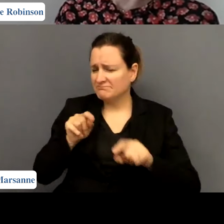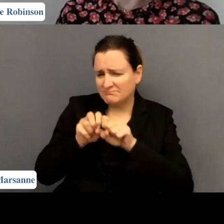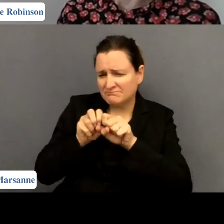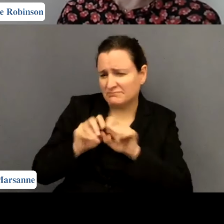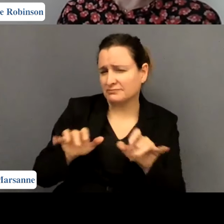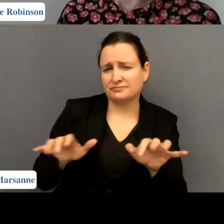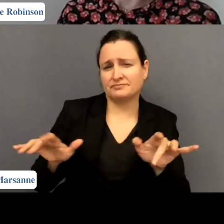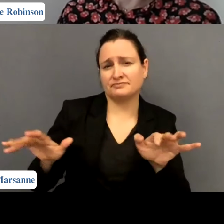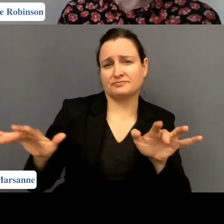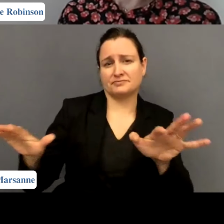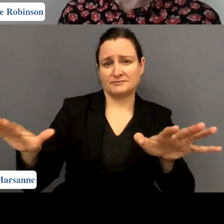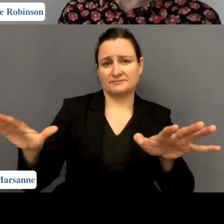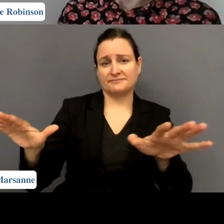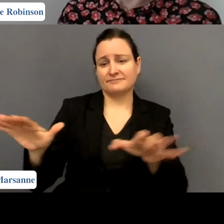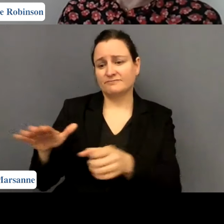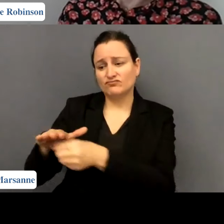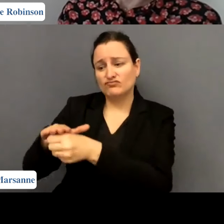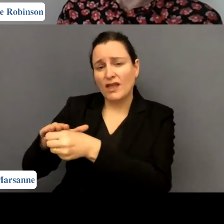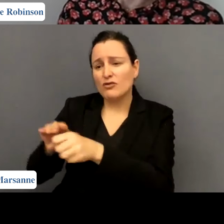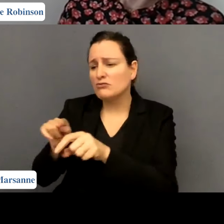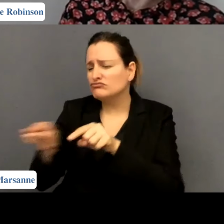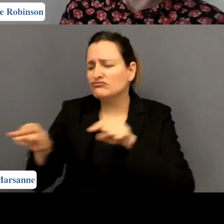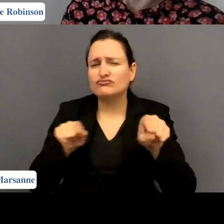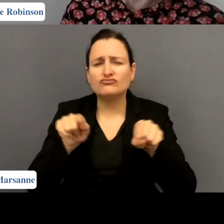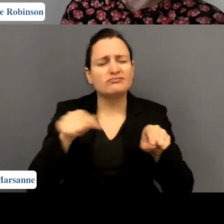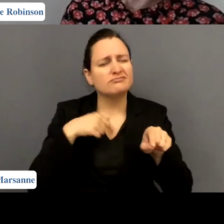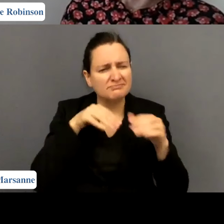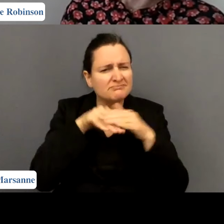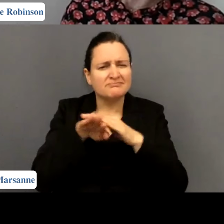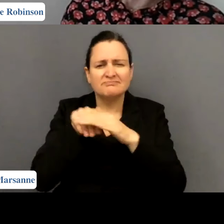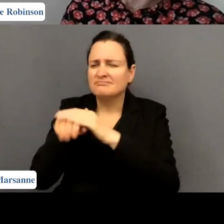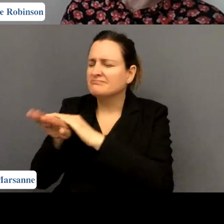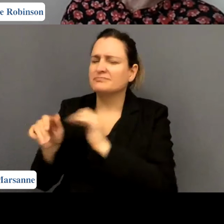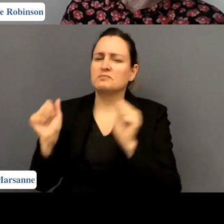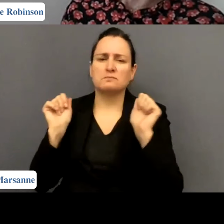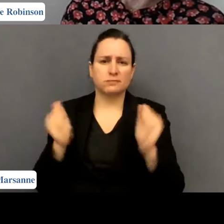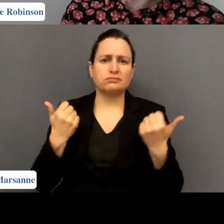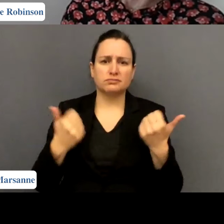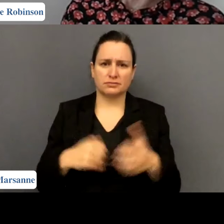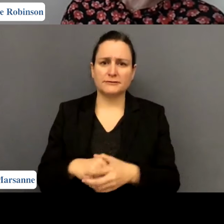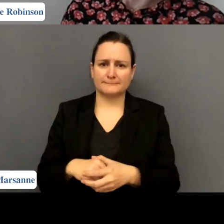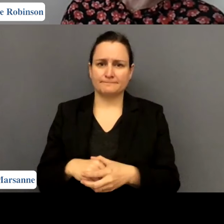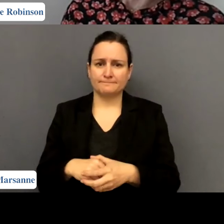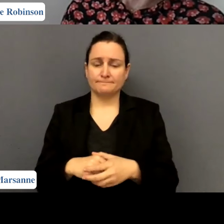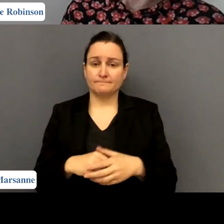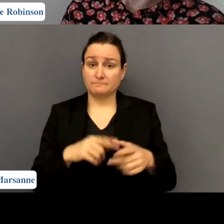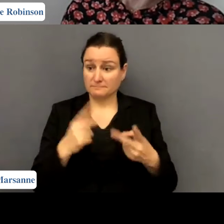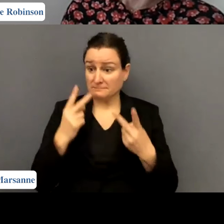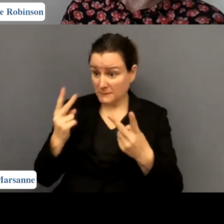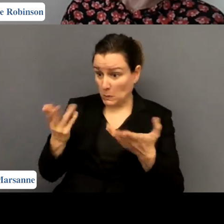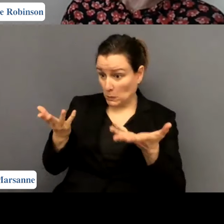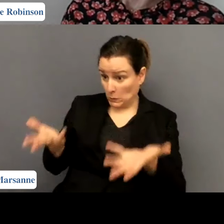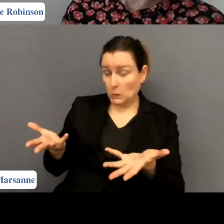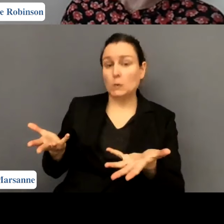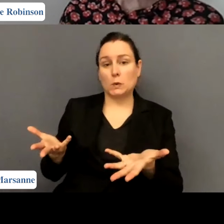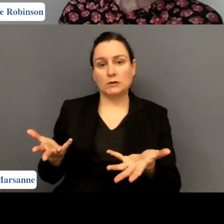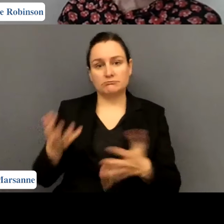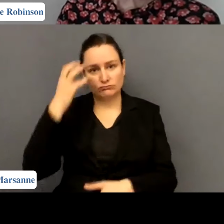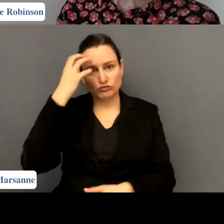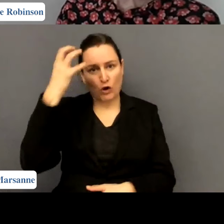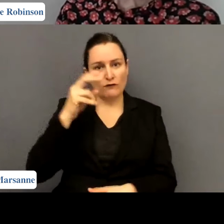puede estar garantizado. No obstante, bueno, también con el gobierno de turno, ¿no es cierto? Nosotras sabemos que gobiernos de